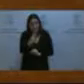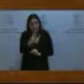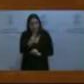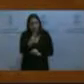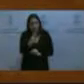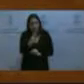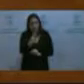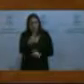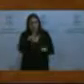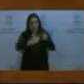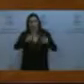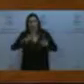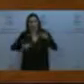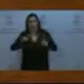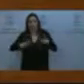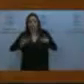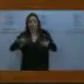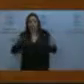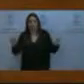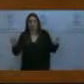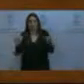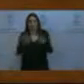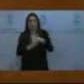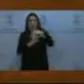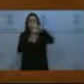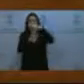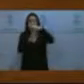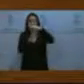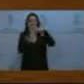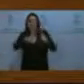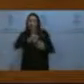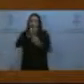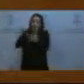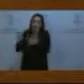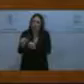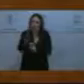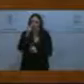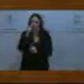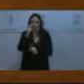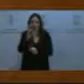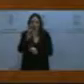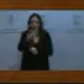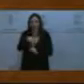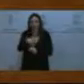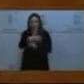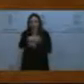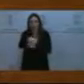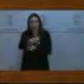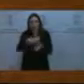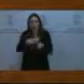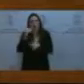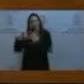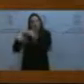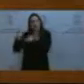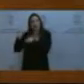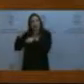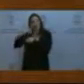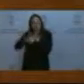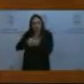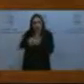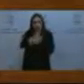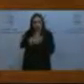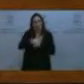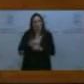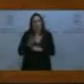caída demográfica en nuestra zona rural. Defienden nuestros pueblos, son nuestro pasado y serán nuestro futuro